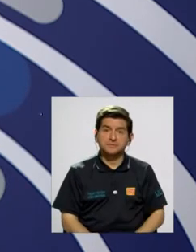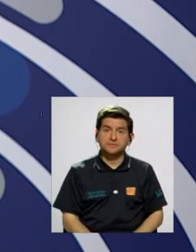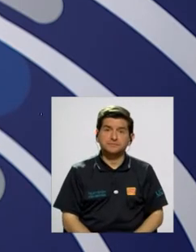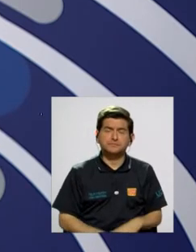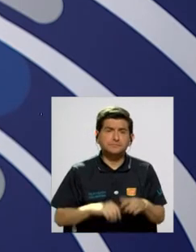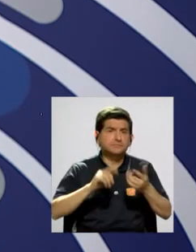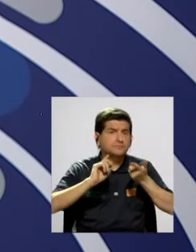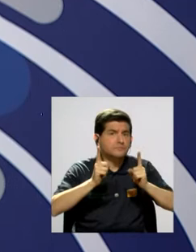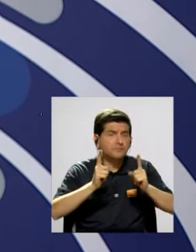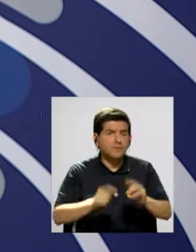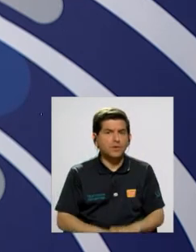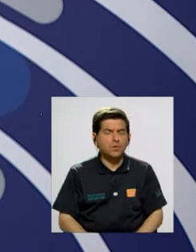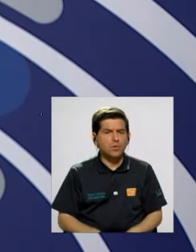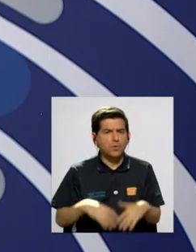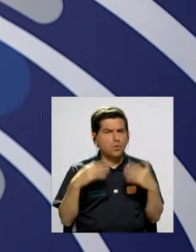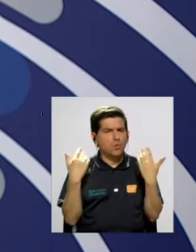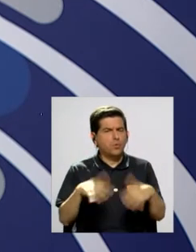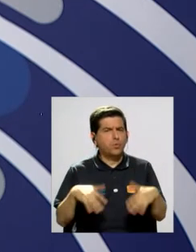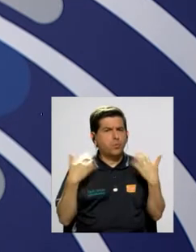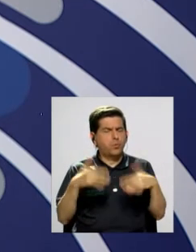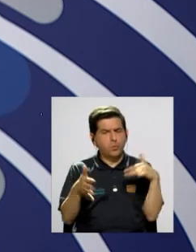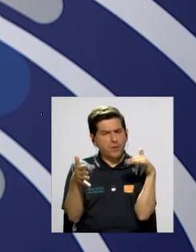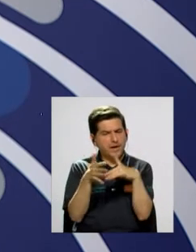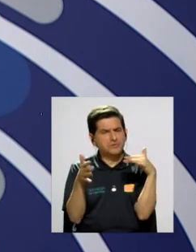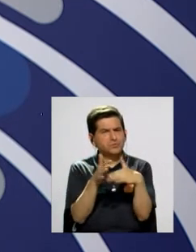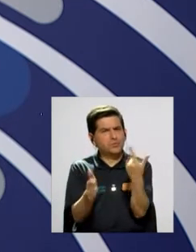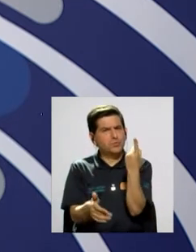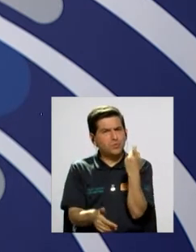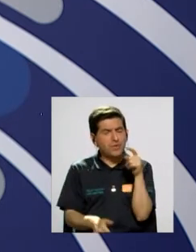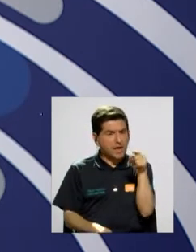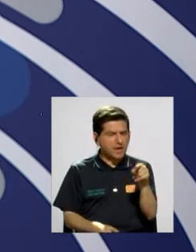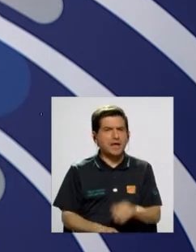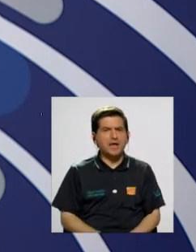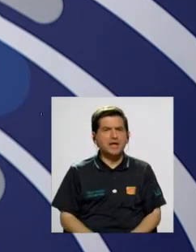que tenemos mucho que estudiar, don Randall. Esta elección nos deja